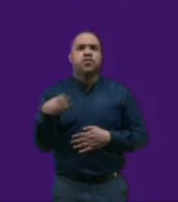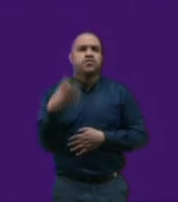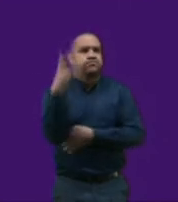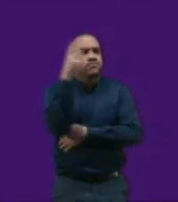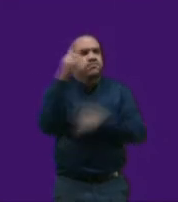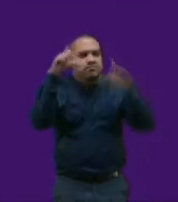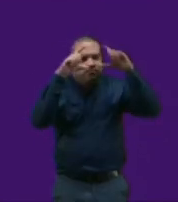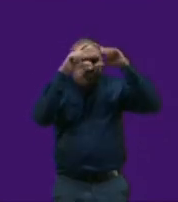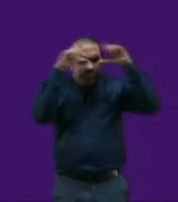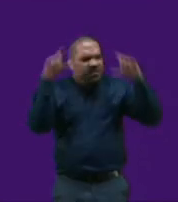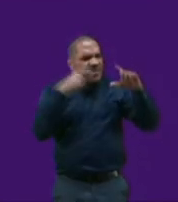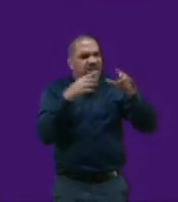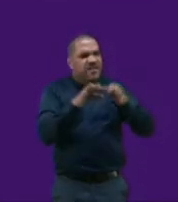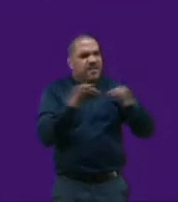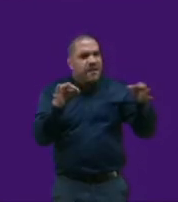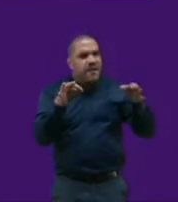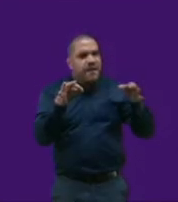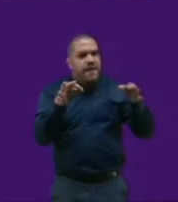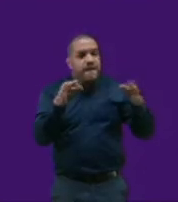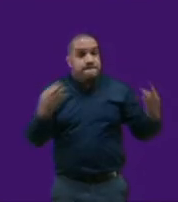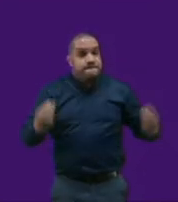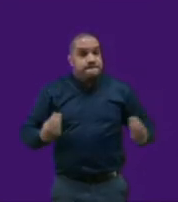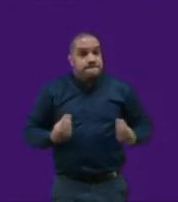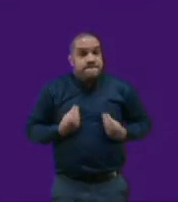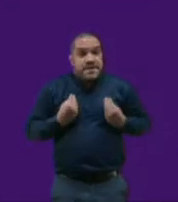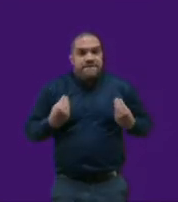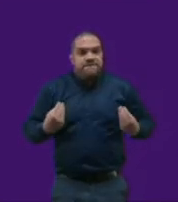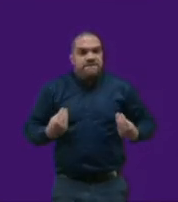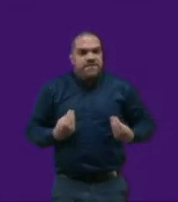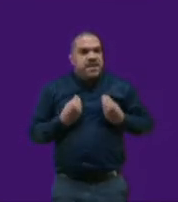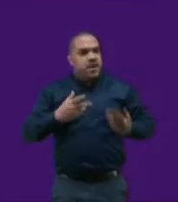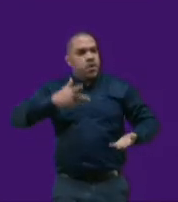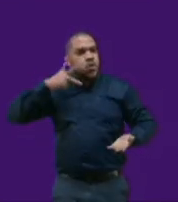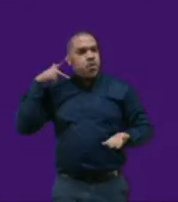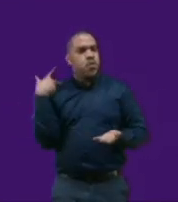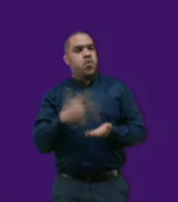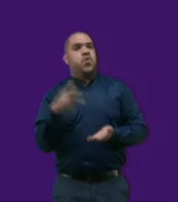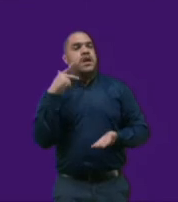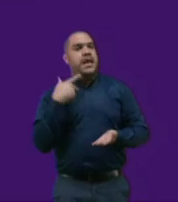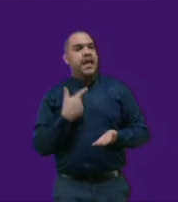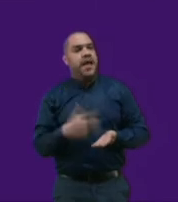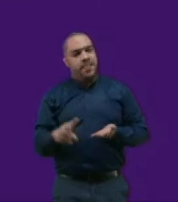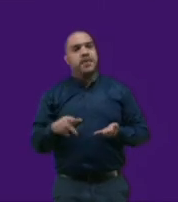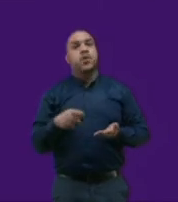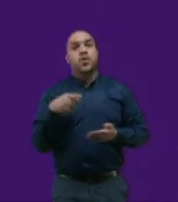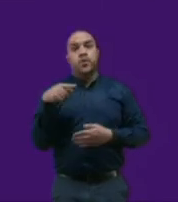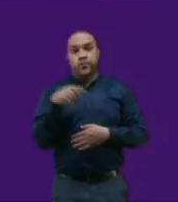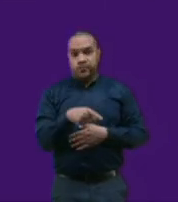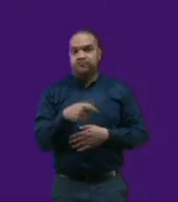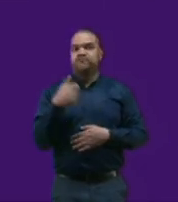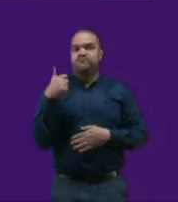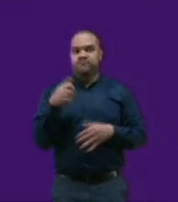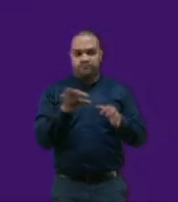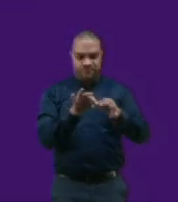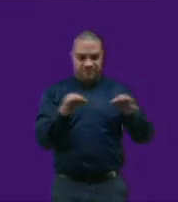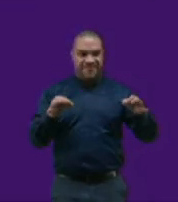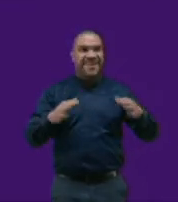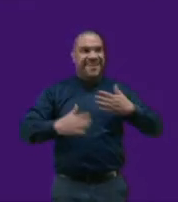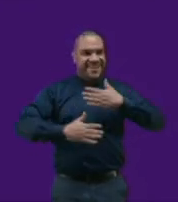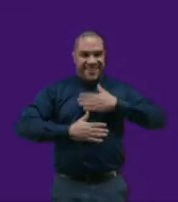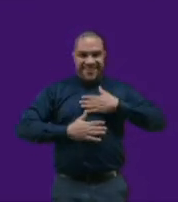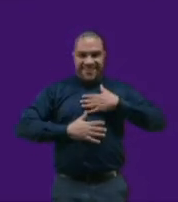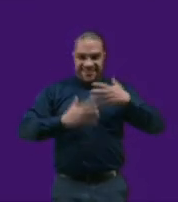urgente, Antídoto 360. Exactamente, entonces digamos que nuestro emprendimiento está muy asociado al